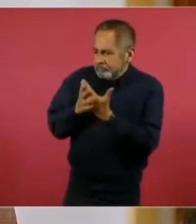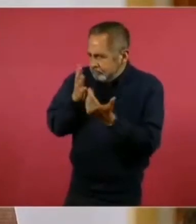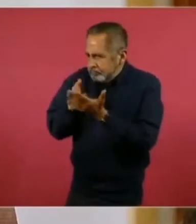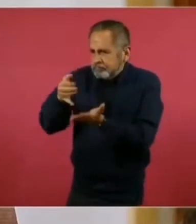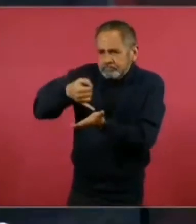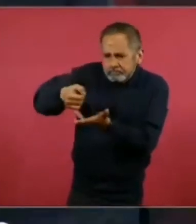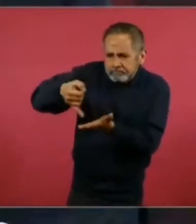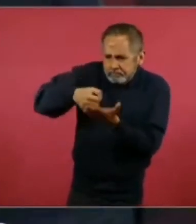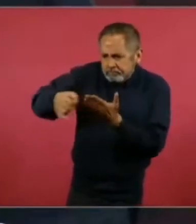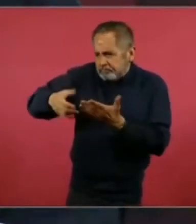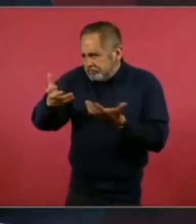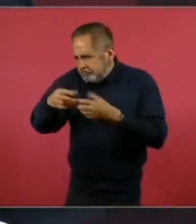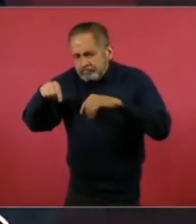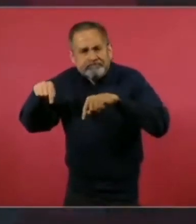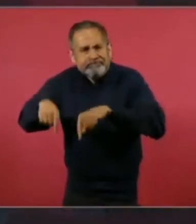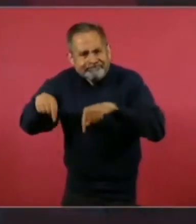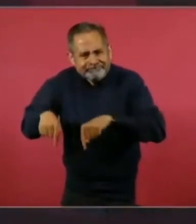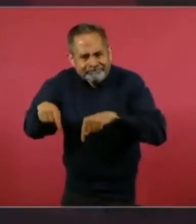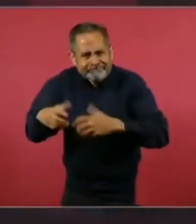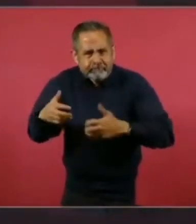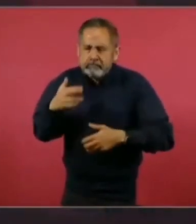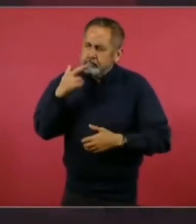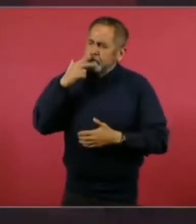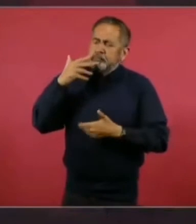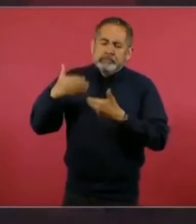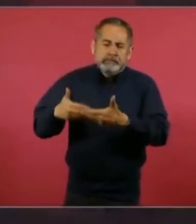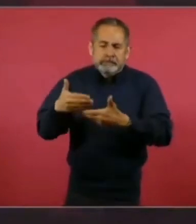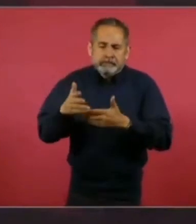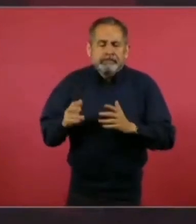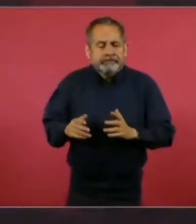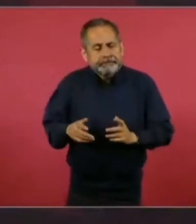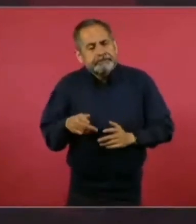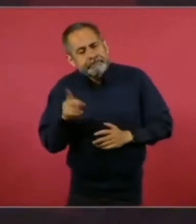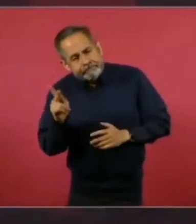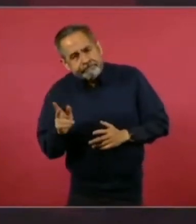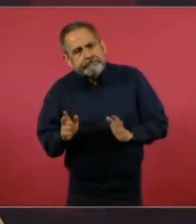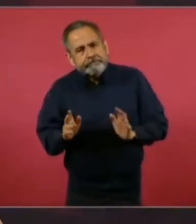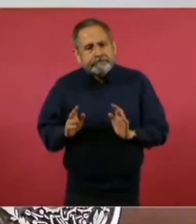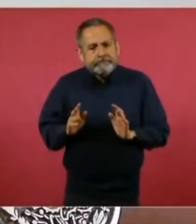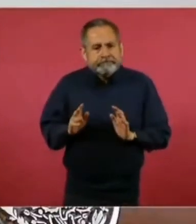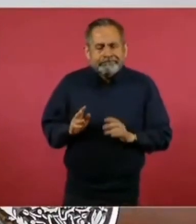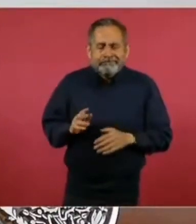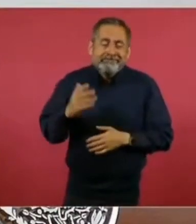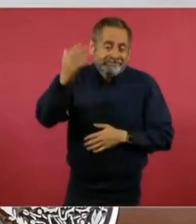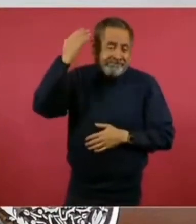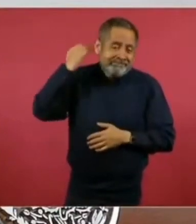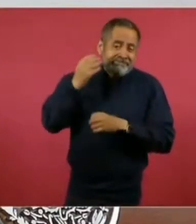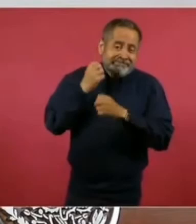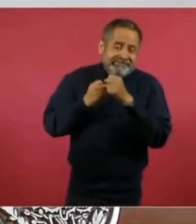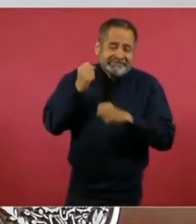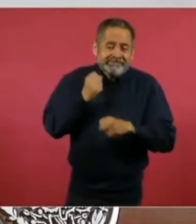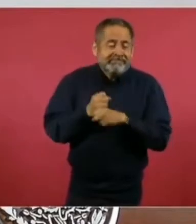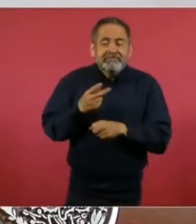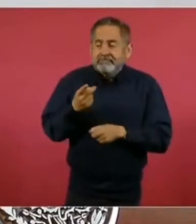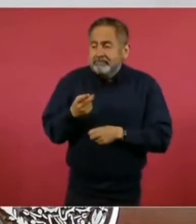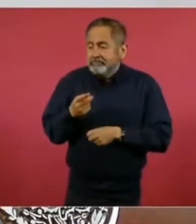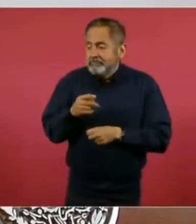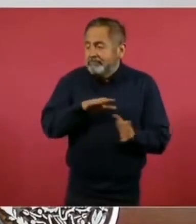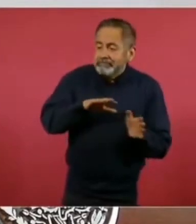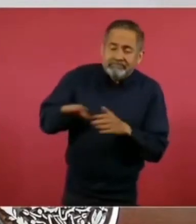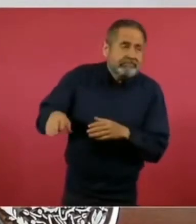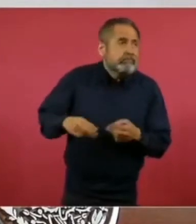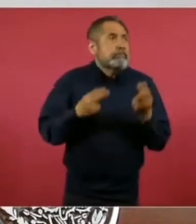avanzado bastante, sin embargo, dejamos de ser autosuficientes en